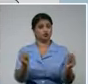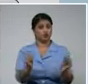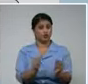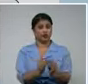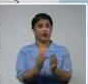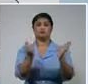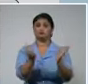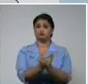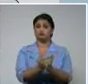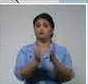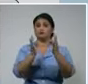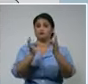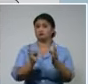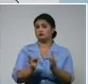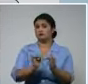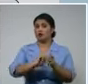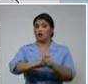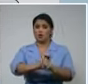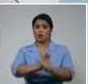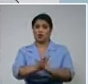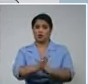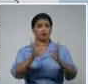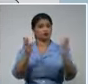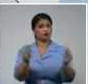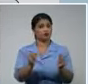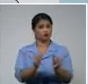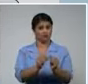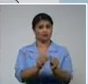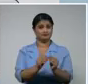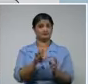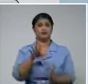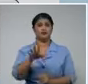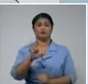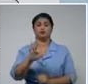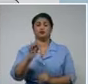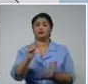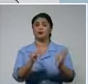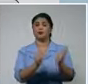en nuestro país un total de